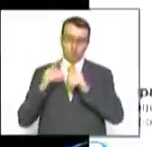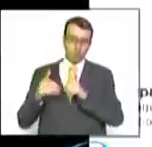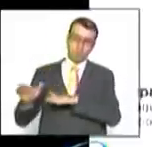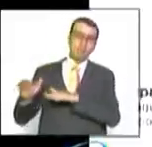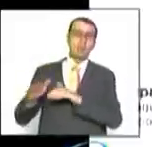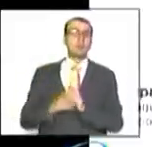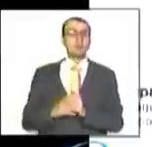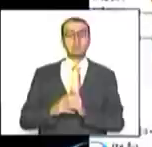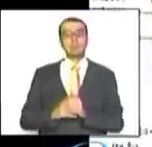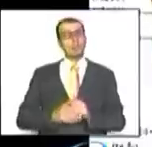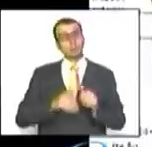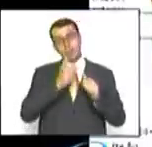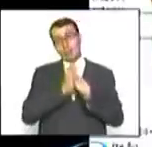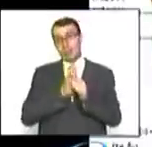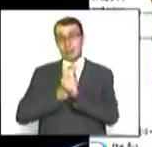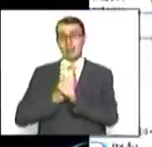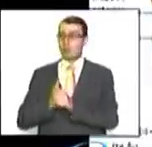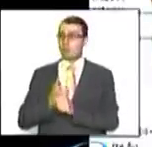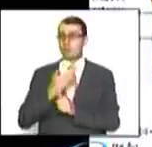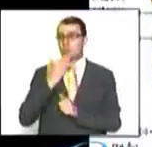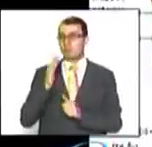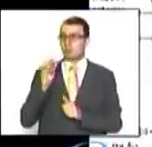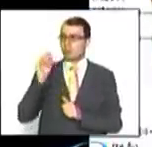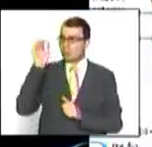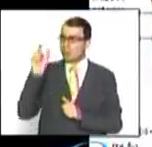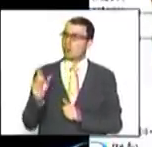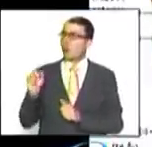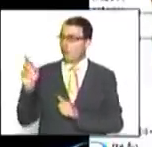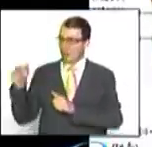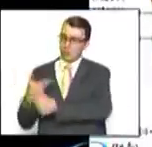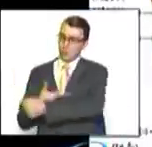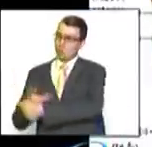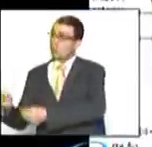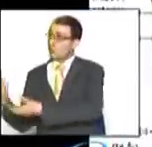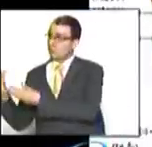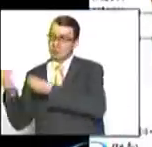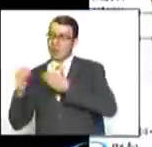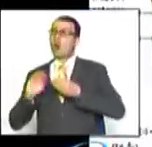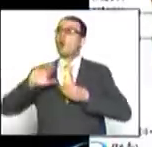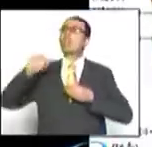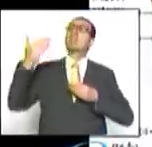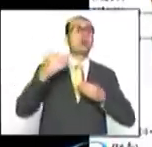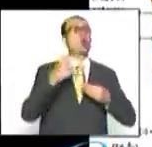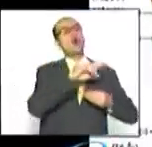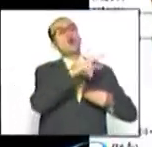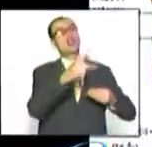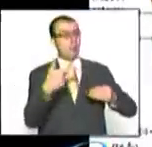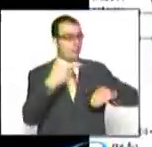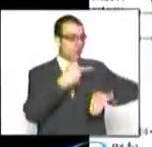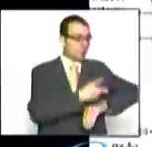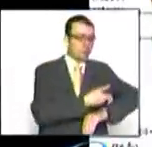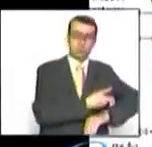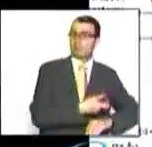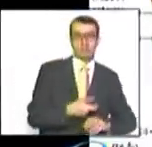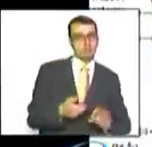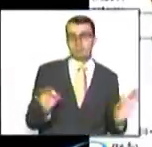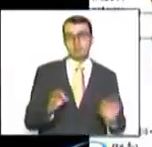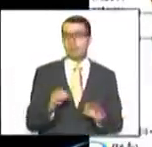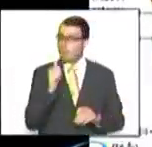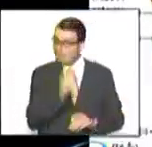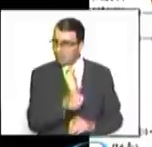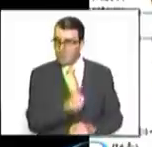cada paciente, no la sangre que le sacan a una persona puede ir a otra. Entonces acá miramos la articulación de la